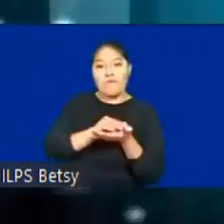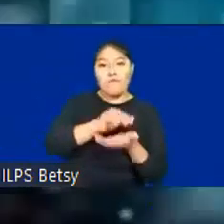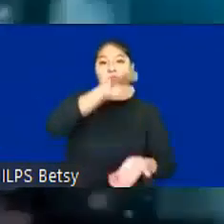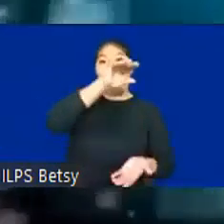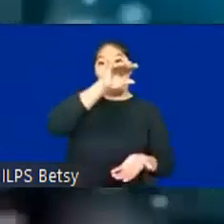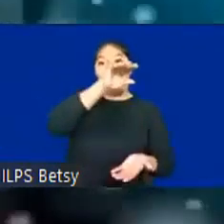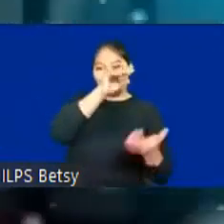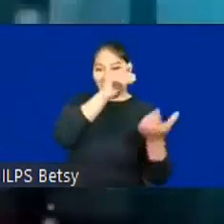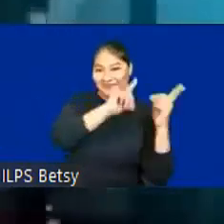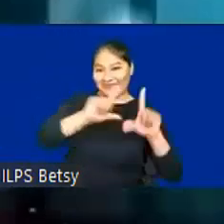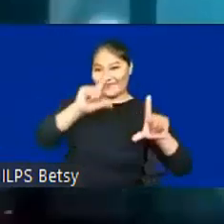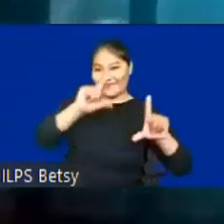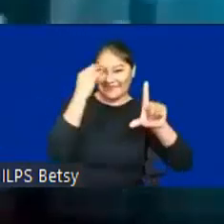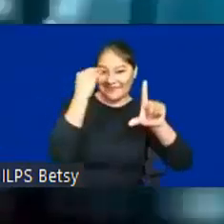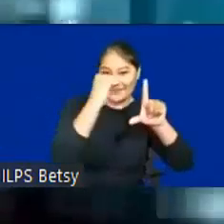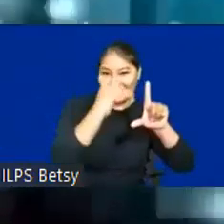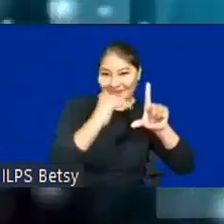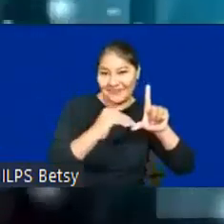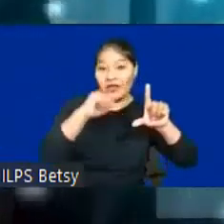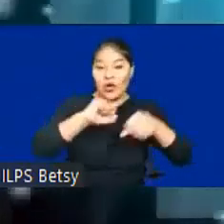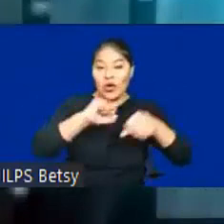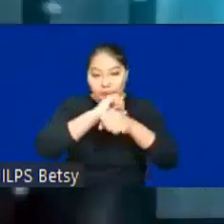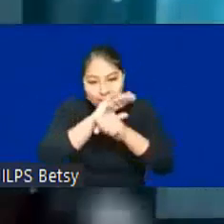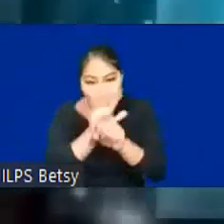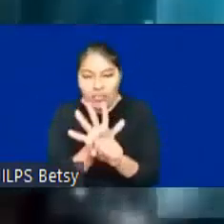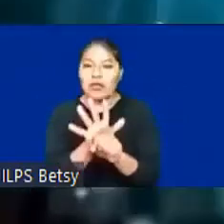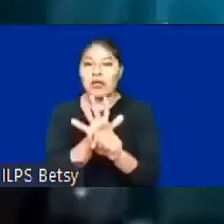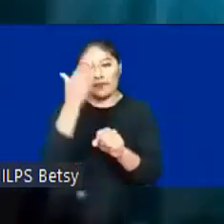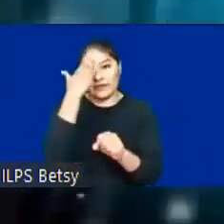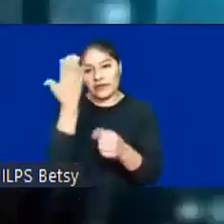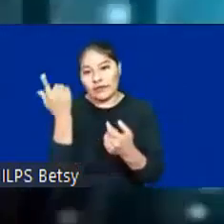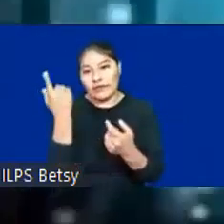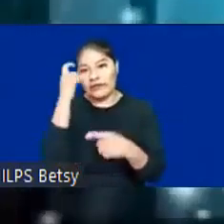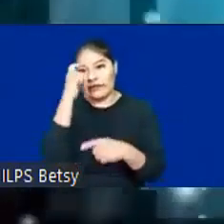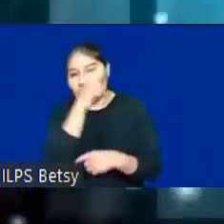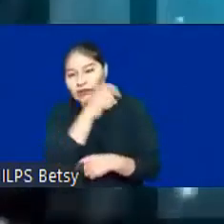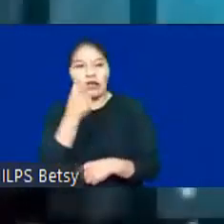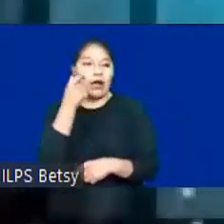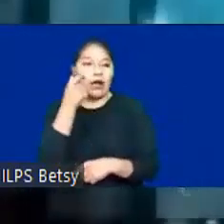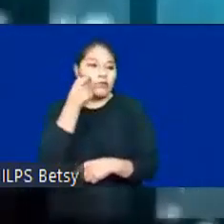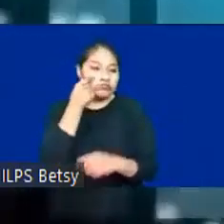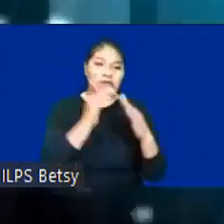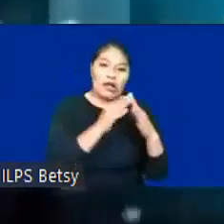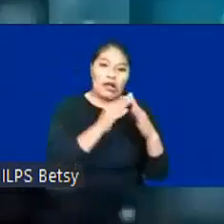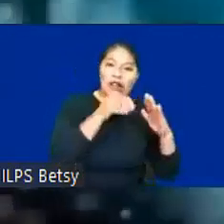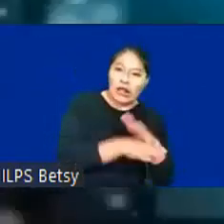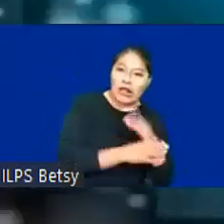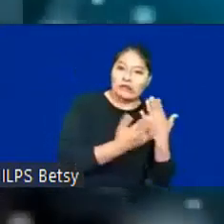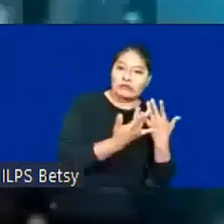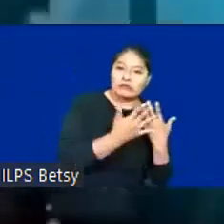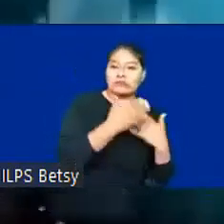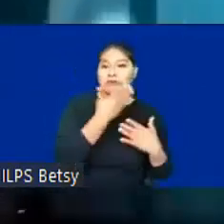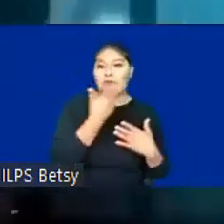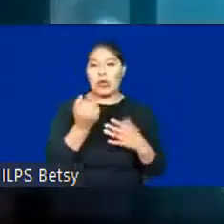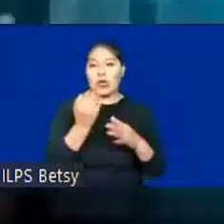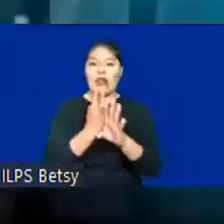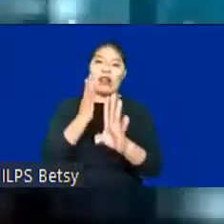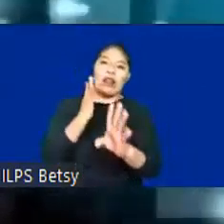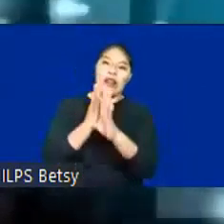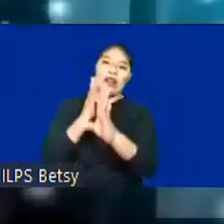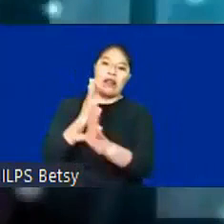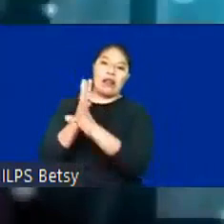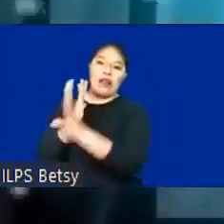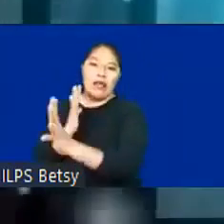ya sabemos que hay una serie de beneficios porque reducimos el aforo, la cantidad de gente que va a nuestras